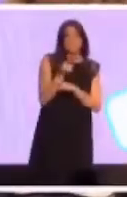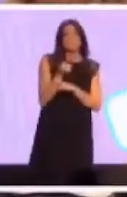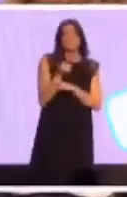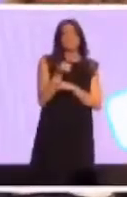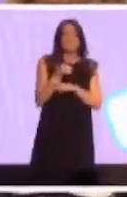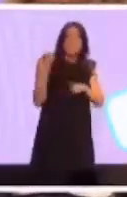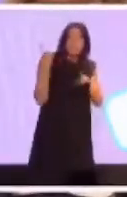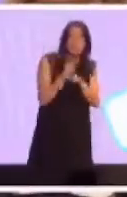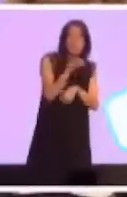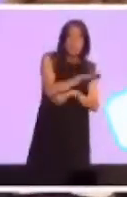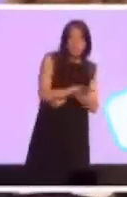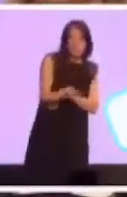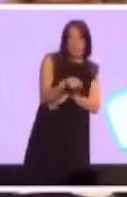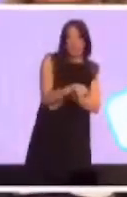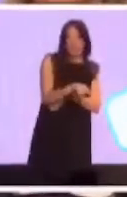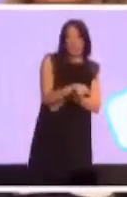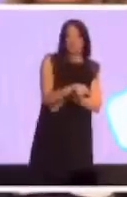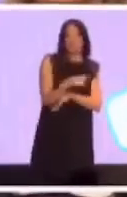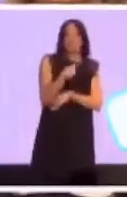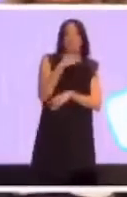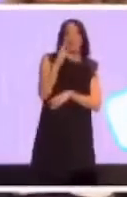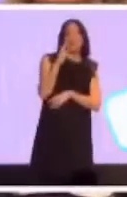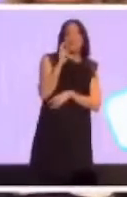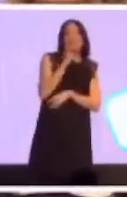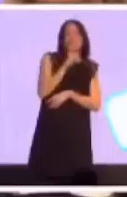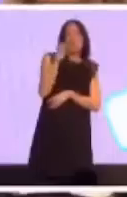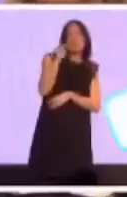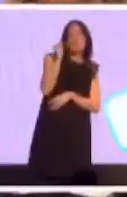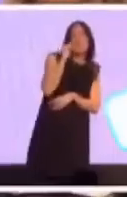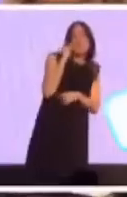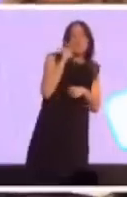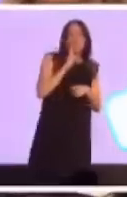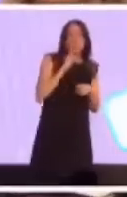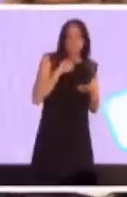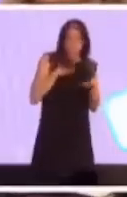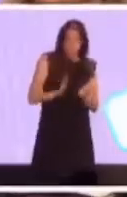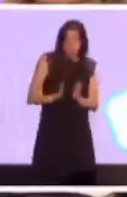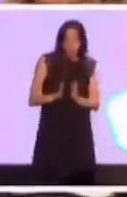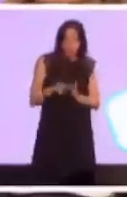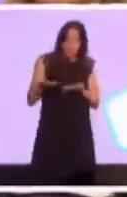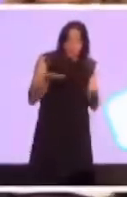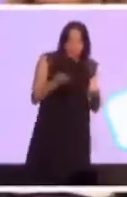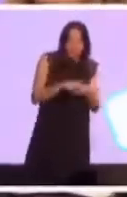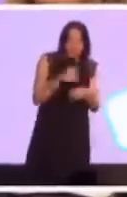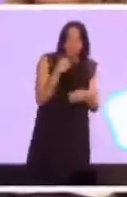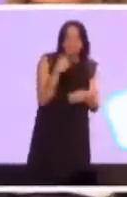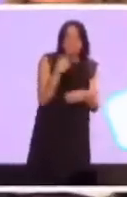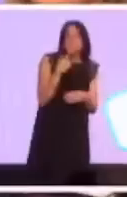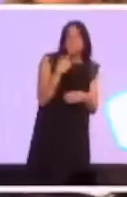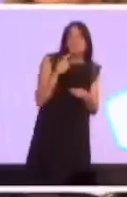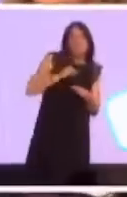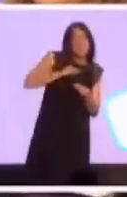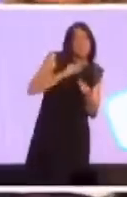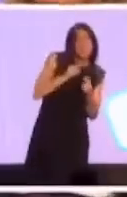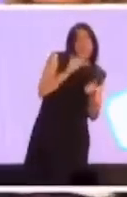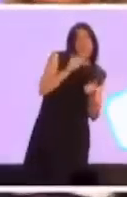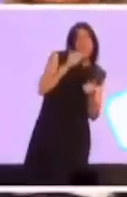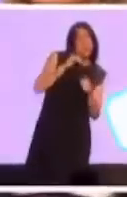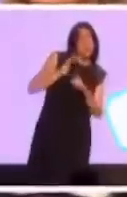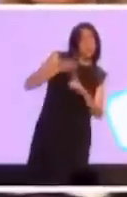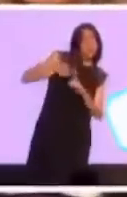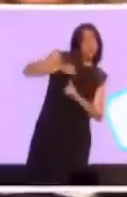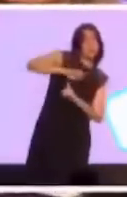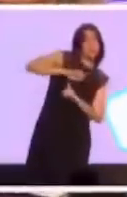de cómo identificarlas y de cómo ayudar a nuestras criaturas a pedir ayuda ante el más mínimo indicio de violencia